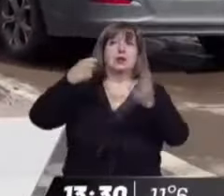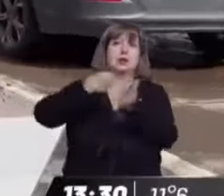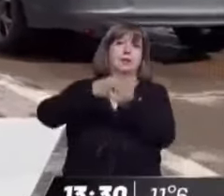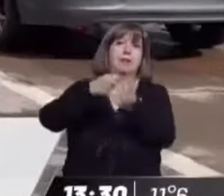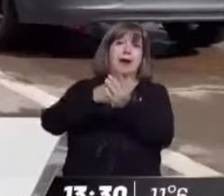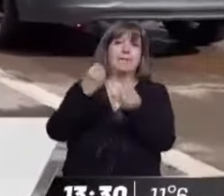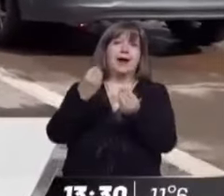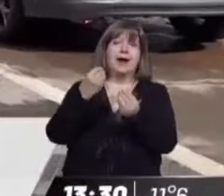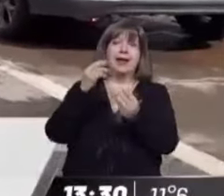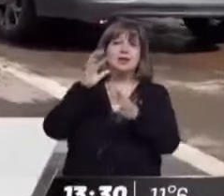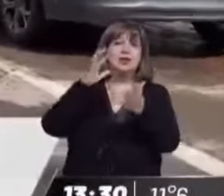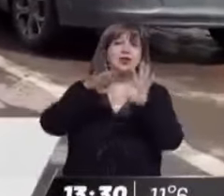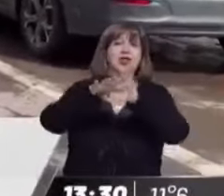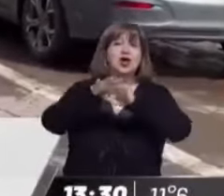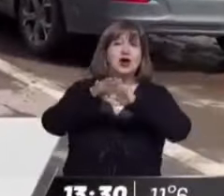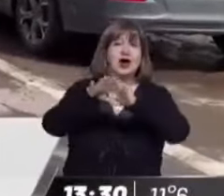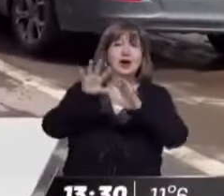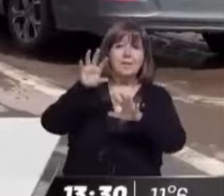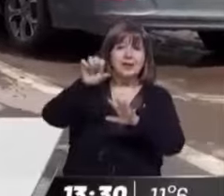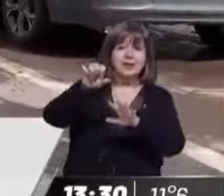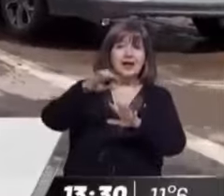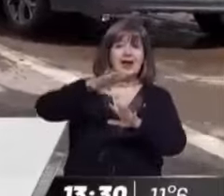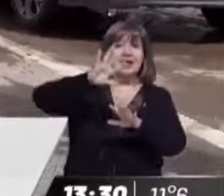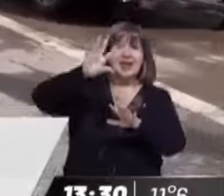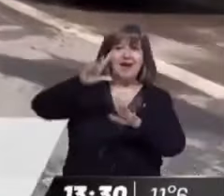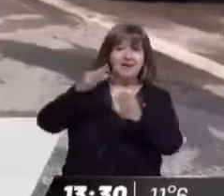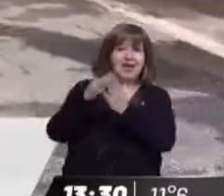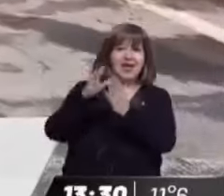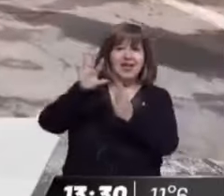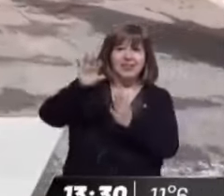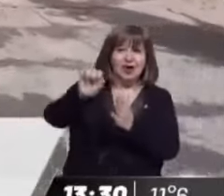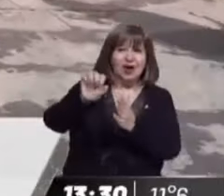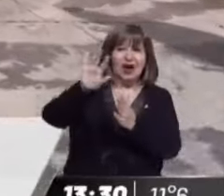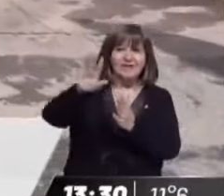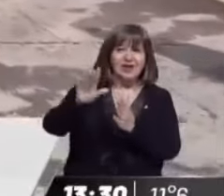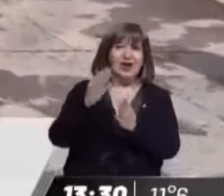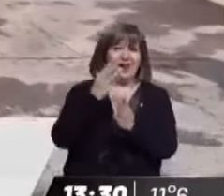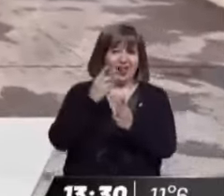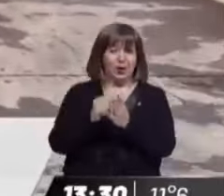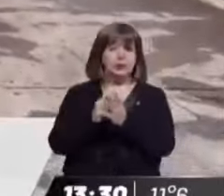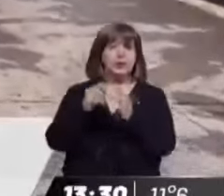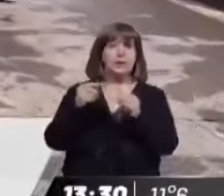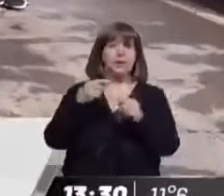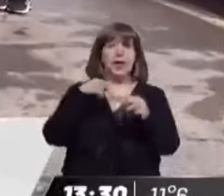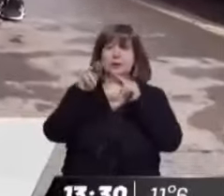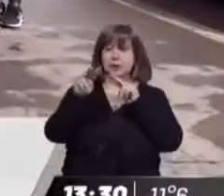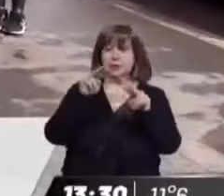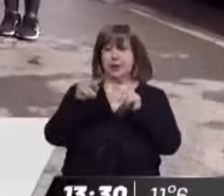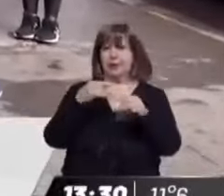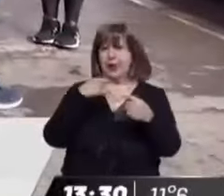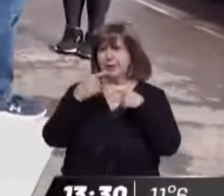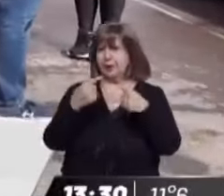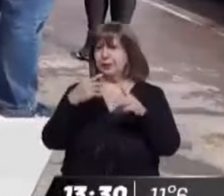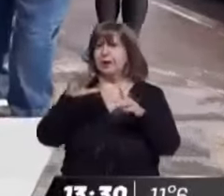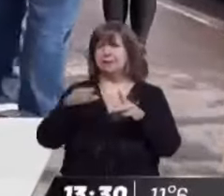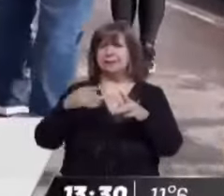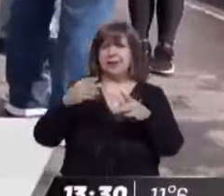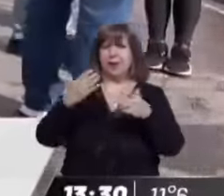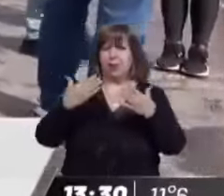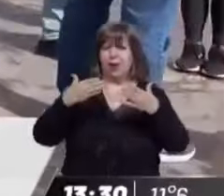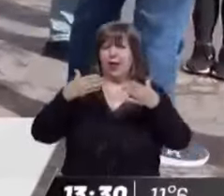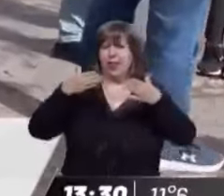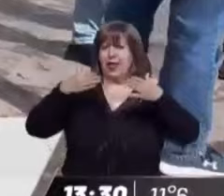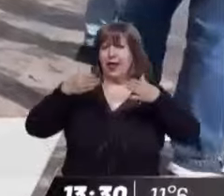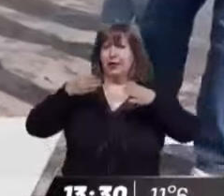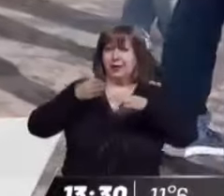nieve en cualquier momento Abre esta carrera que tenemos detrás Chicho querido es más ya veo bastante movimiento y la gente va a poder pasar